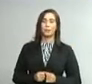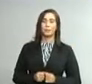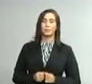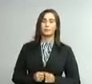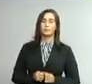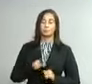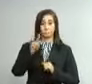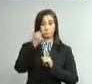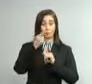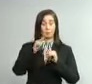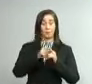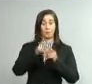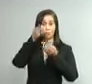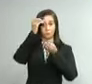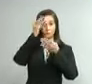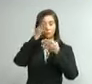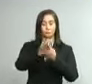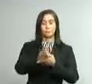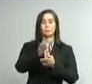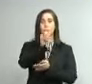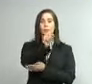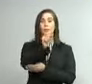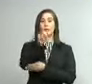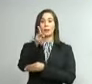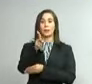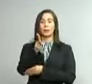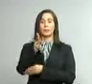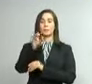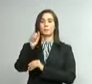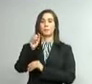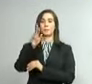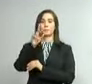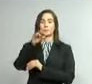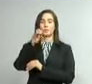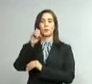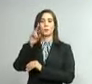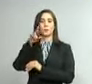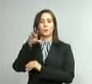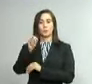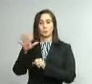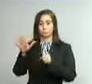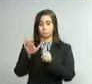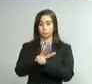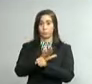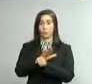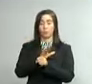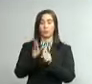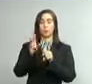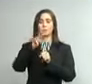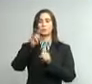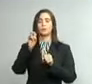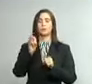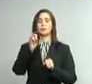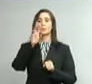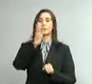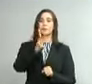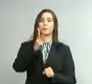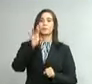informando que la plataforma Aurora, como siempre, tuvo un total de 268